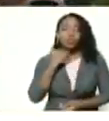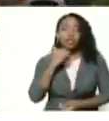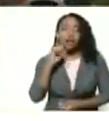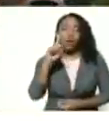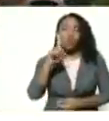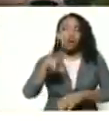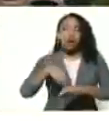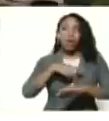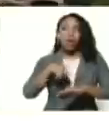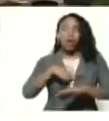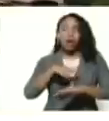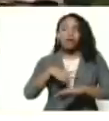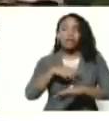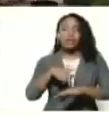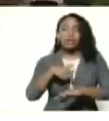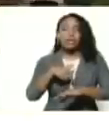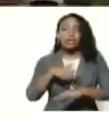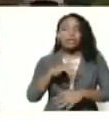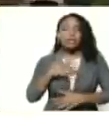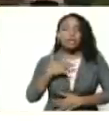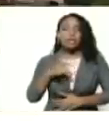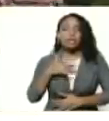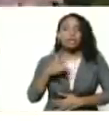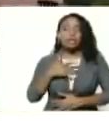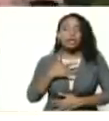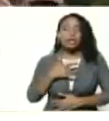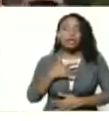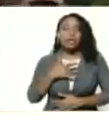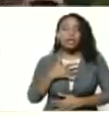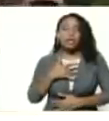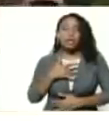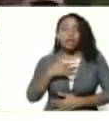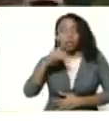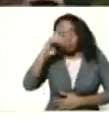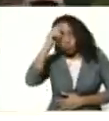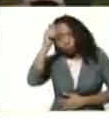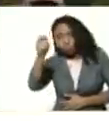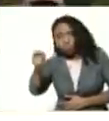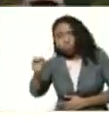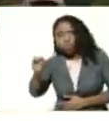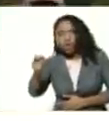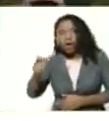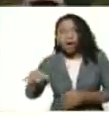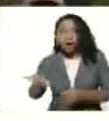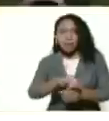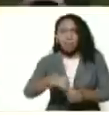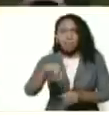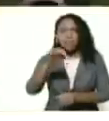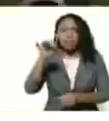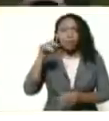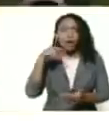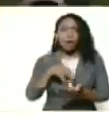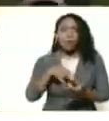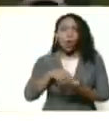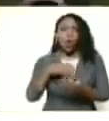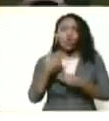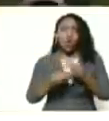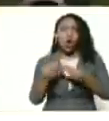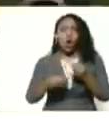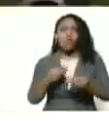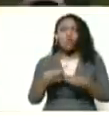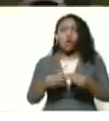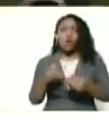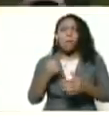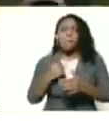horas, de sentir la majestuosidad del espíritu de Carabobo. ¿Cómo renace en la